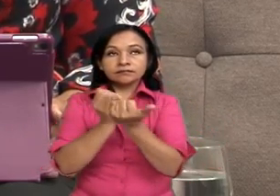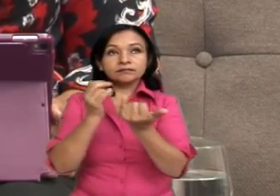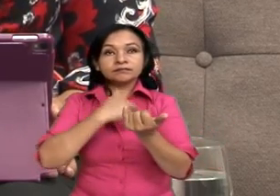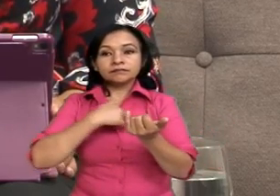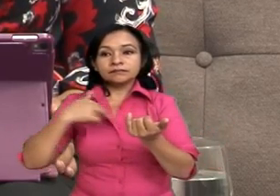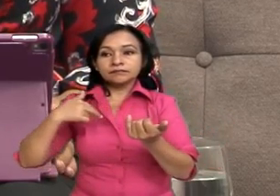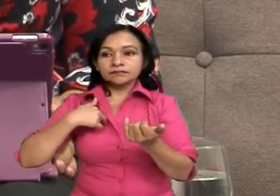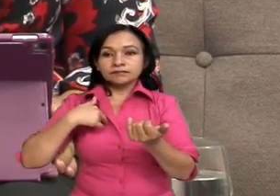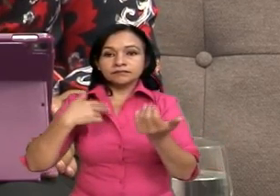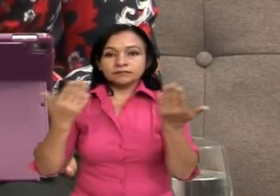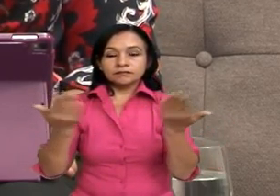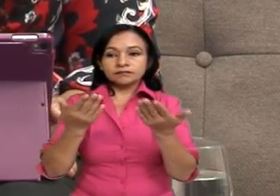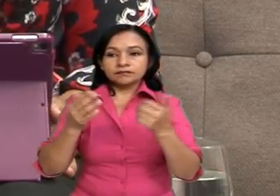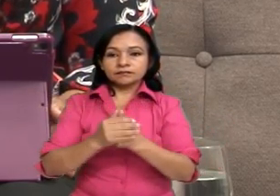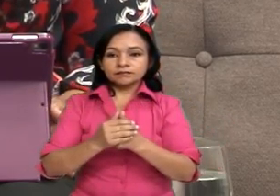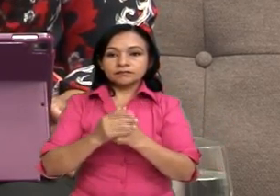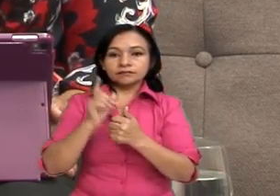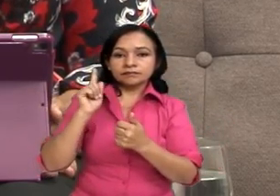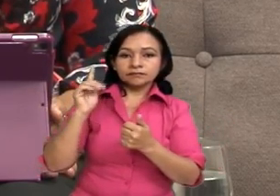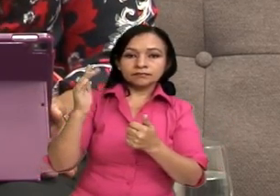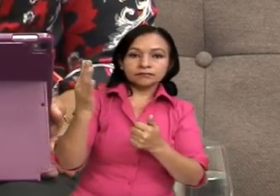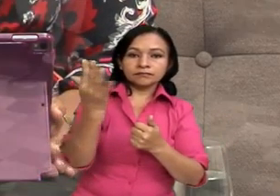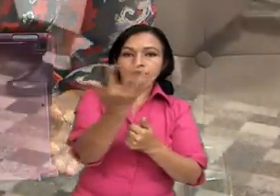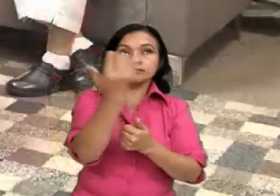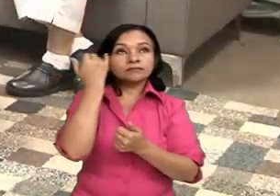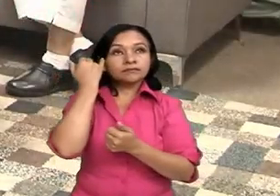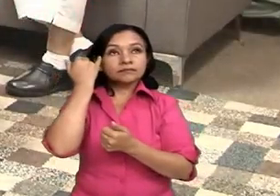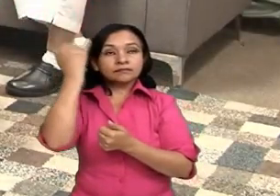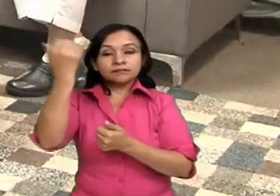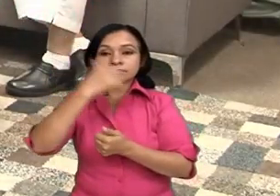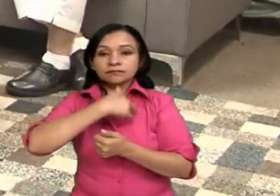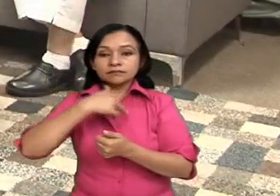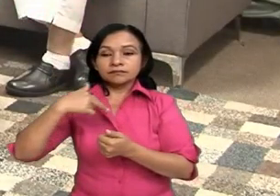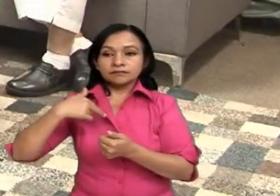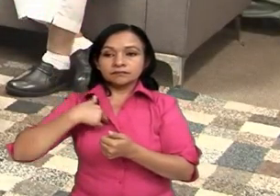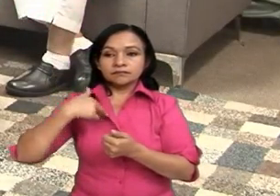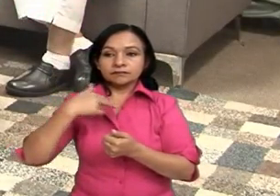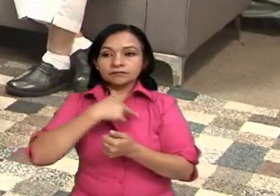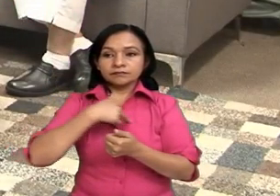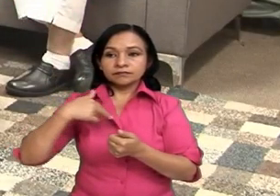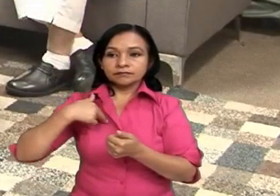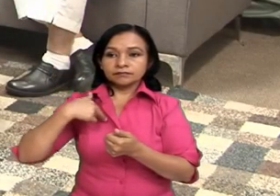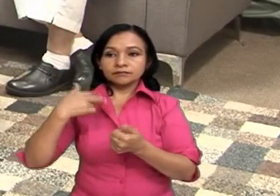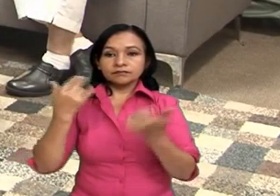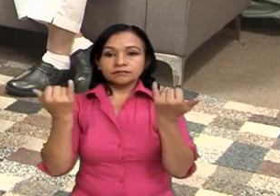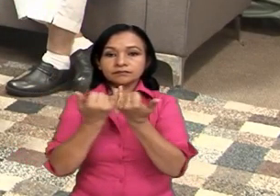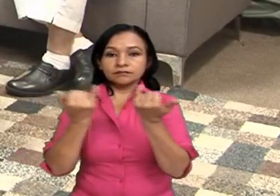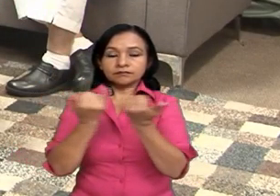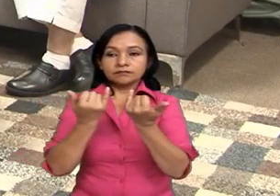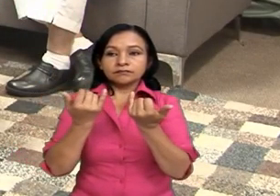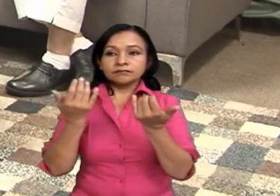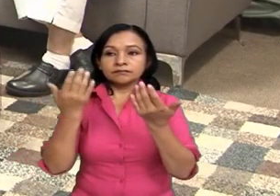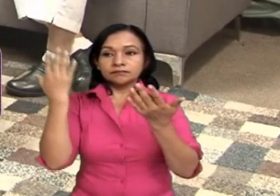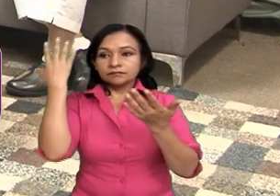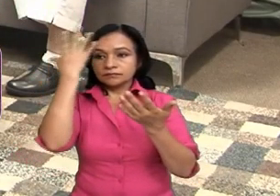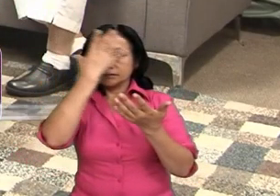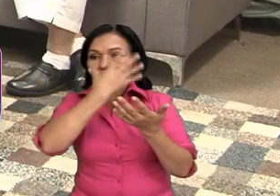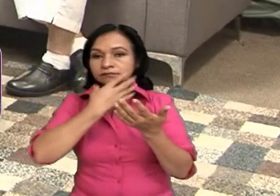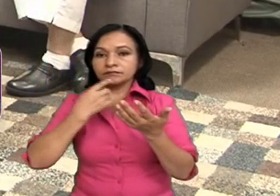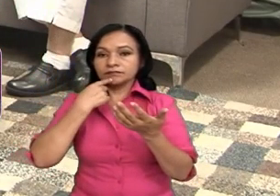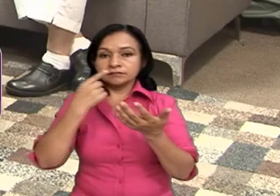estamos haciendo toda la parte creativa, generando publicidad atractiva para las